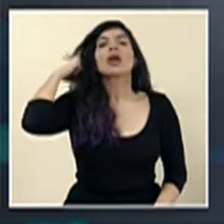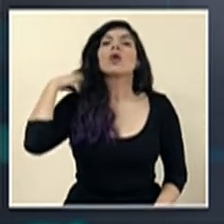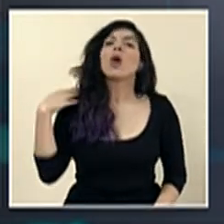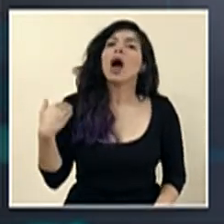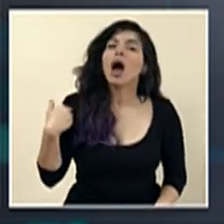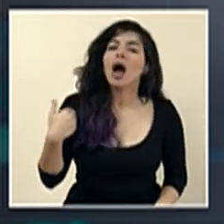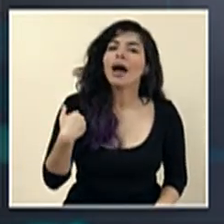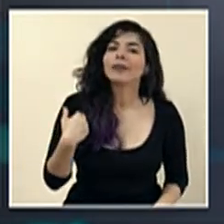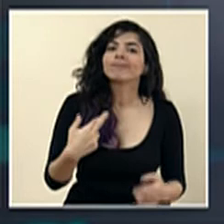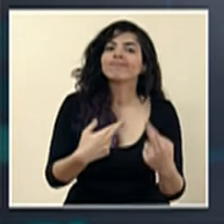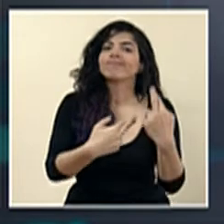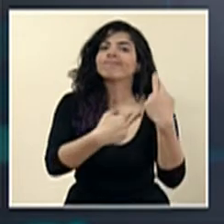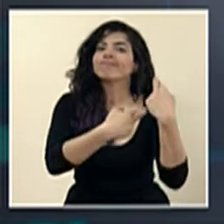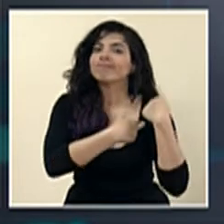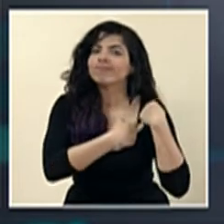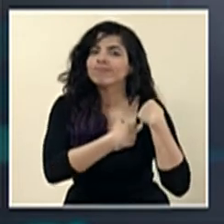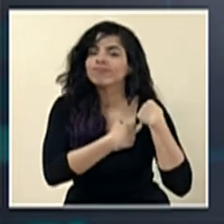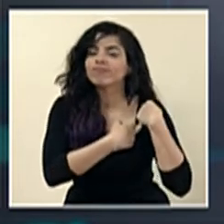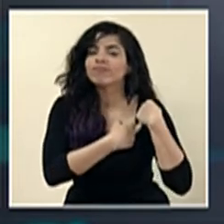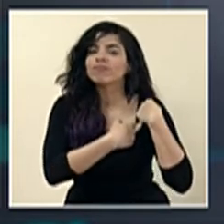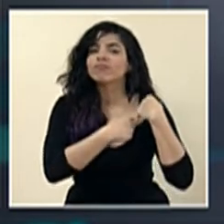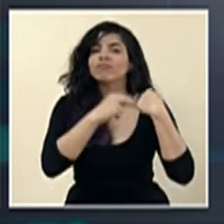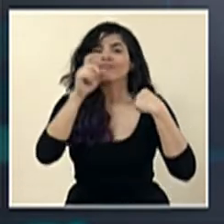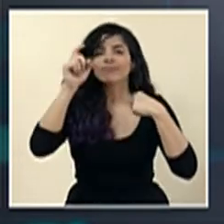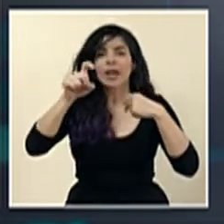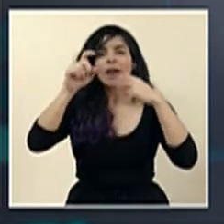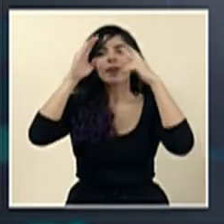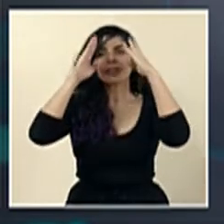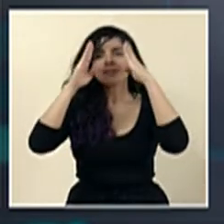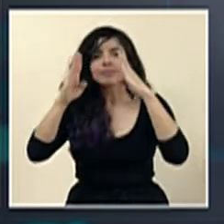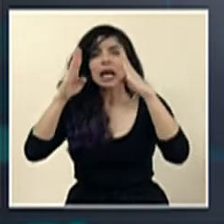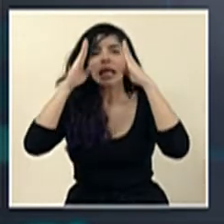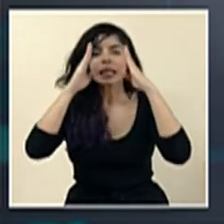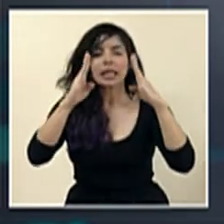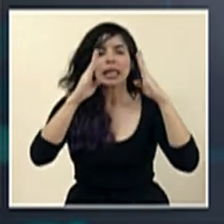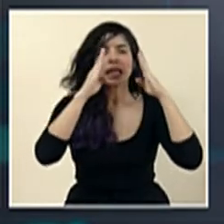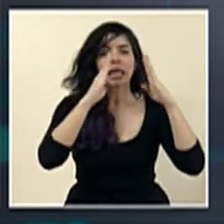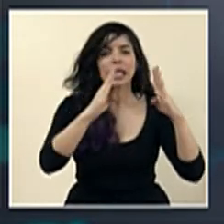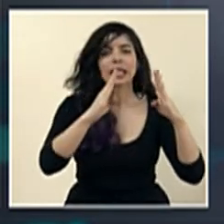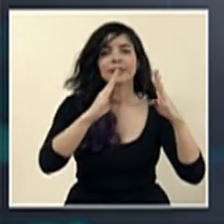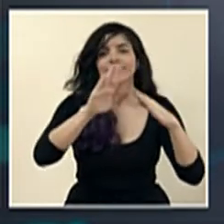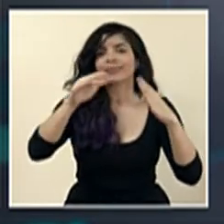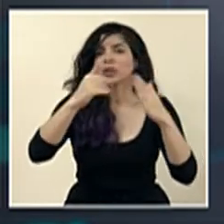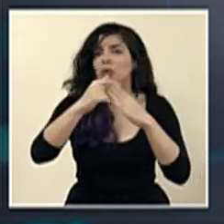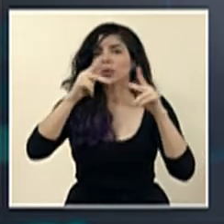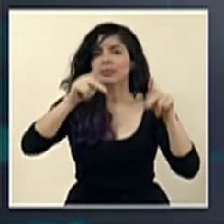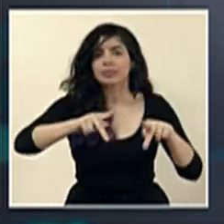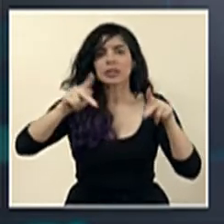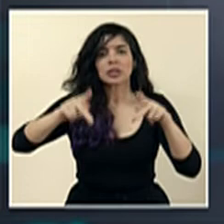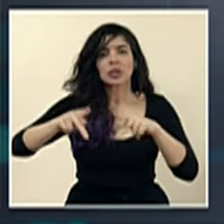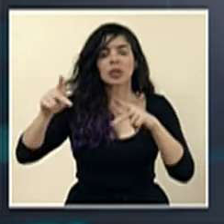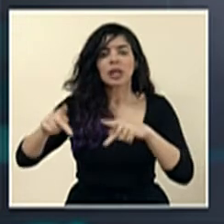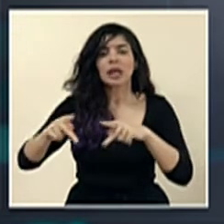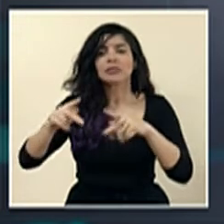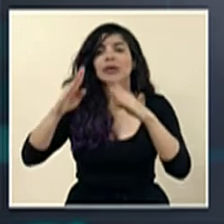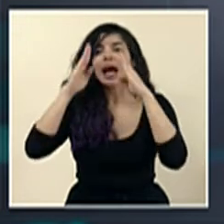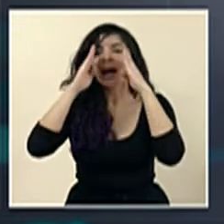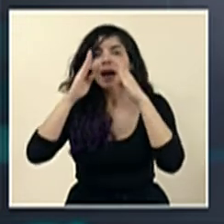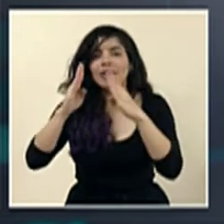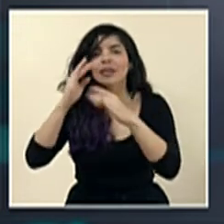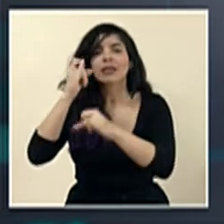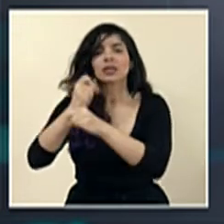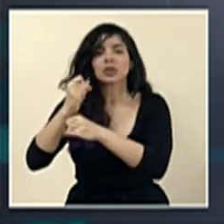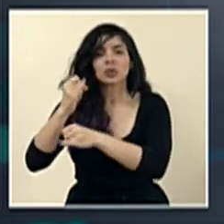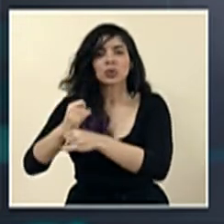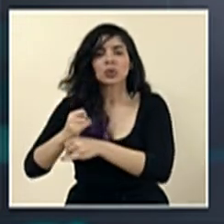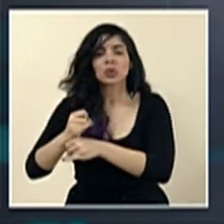la responsabilidad de atender a la población, de atender a las